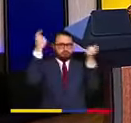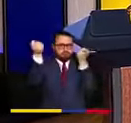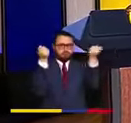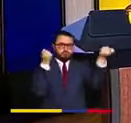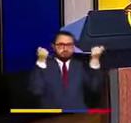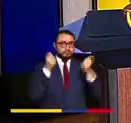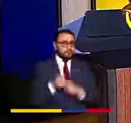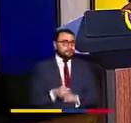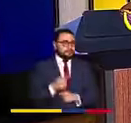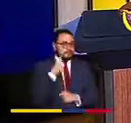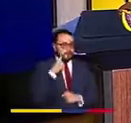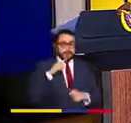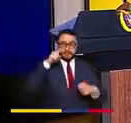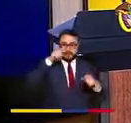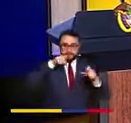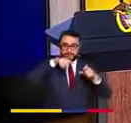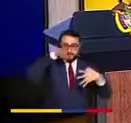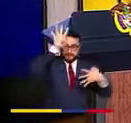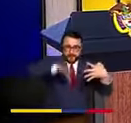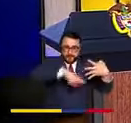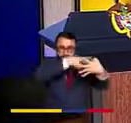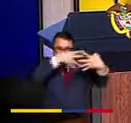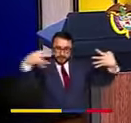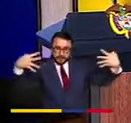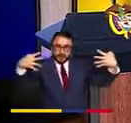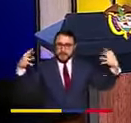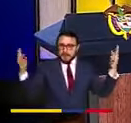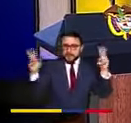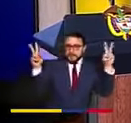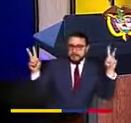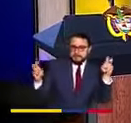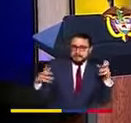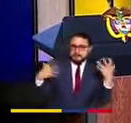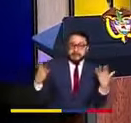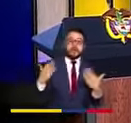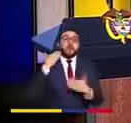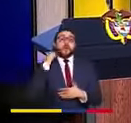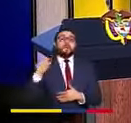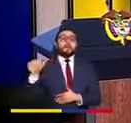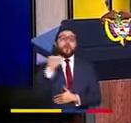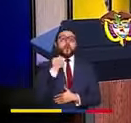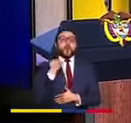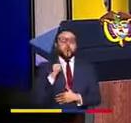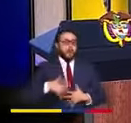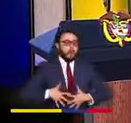primer cuadro es casos y razón de mortalidad materna.